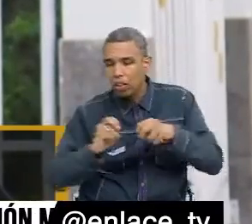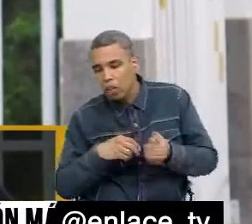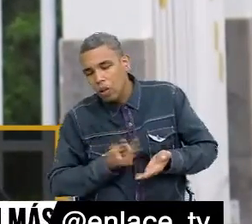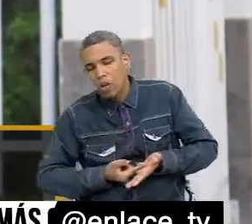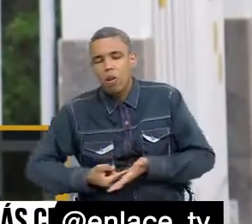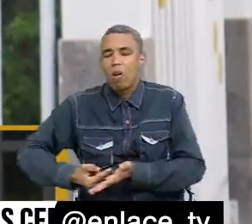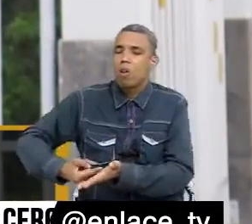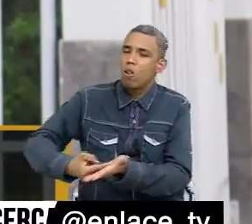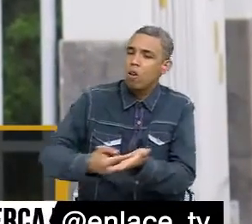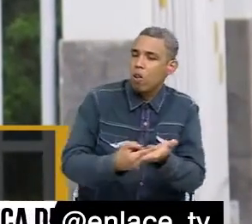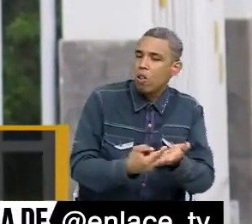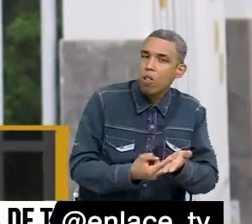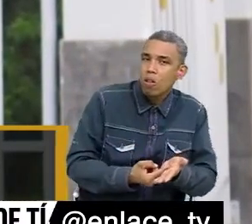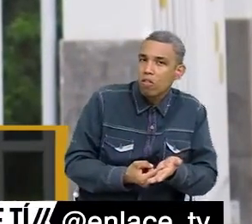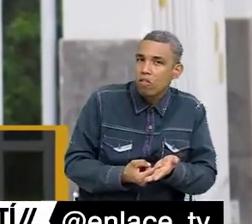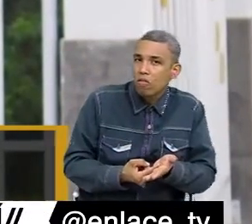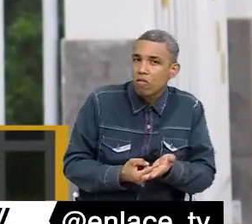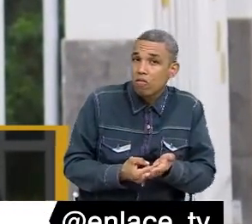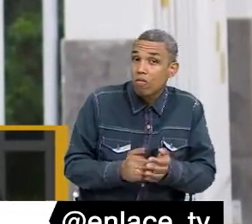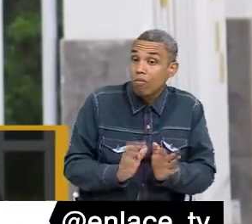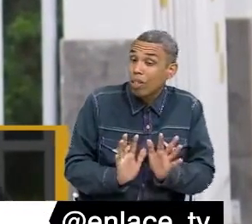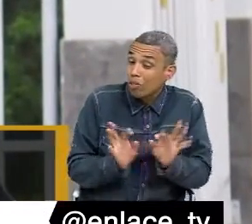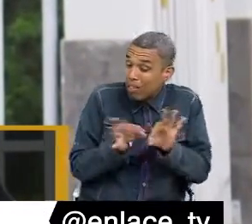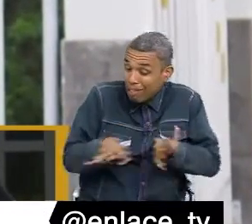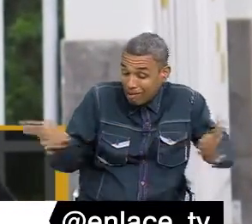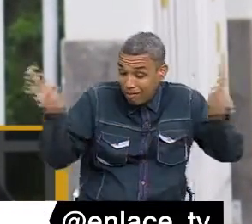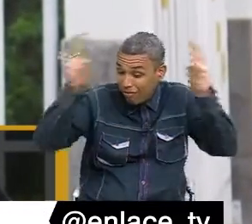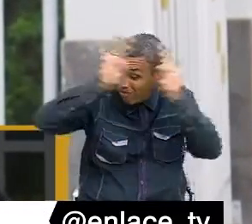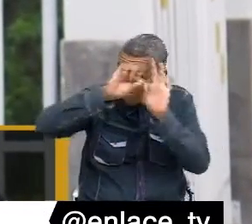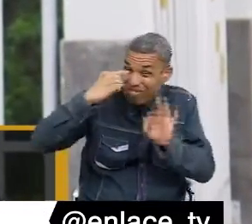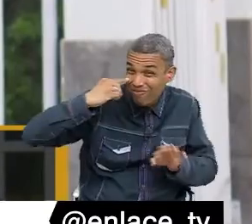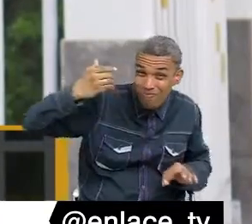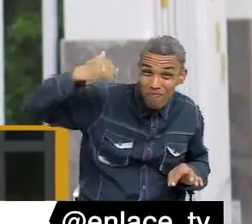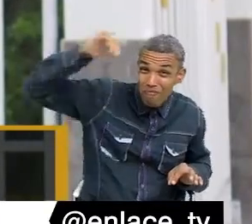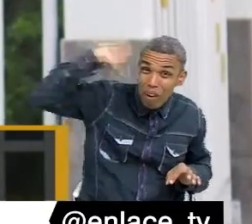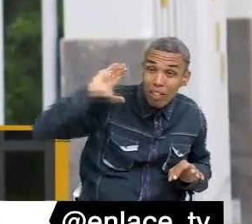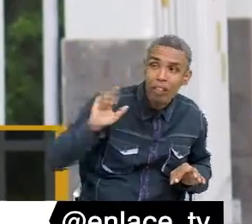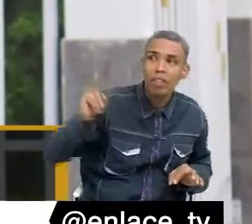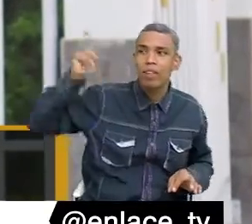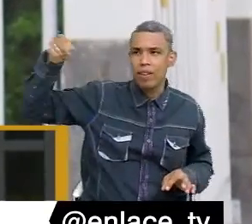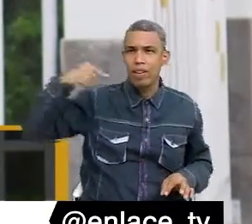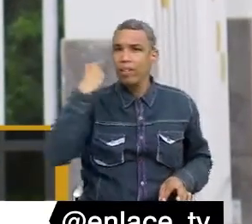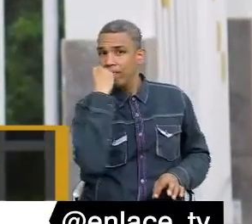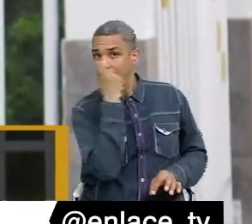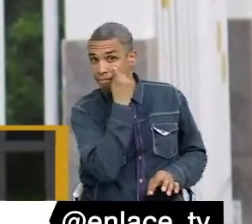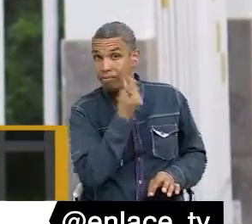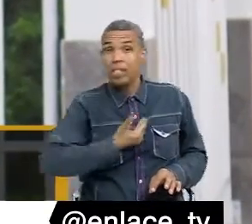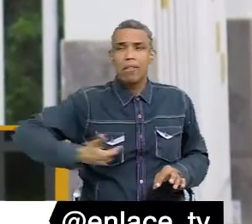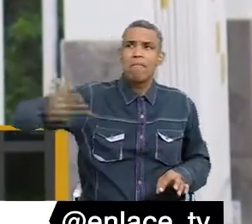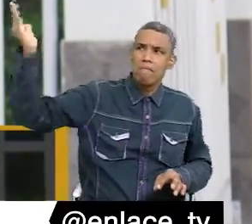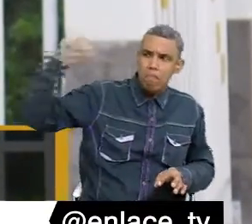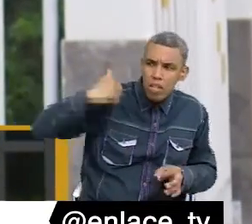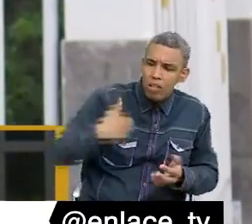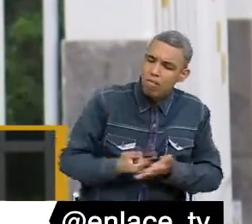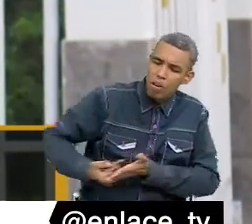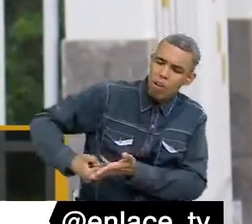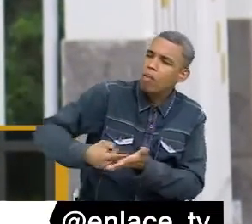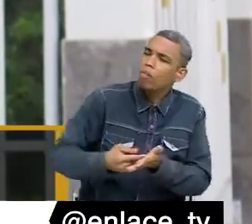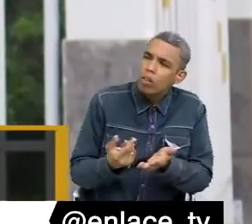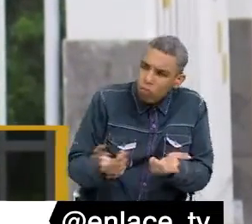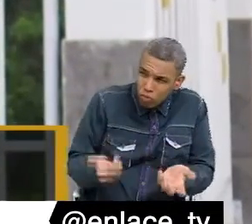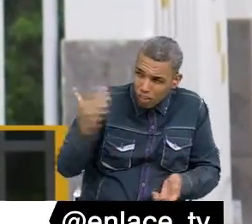tenemos que tener una reunión con el presidente Santos para que nos corrobore y nos reafirme que sí va a respetar los acuerdos y no